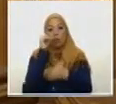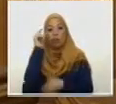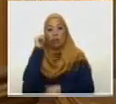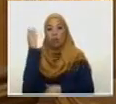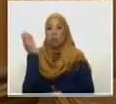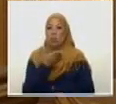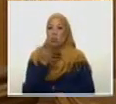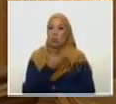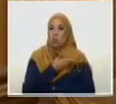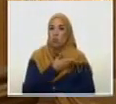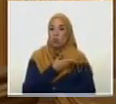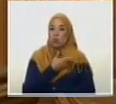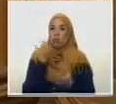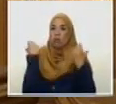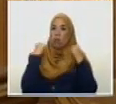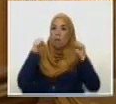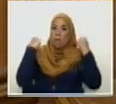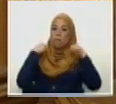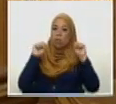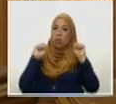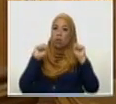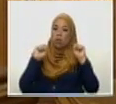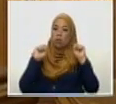sanciones que se aplican